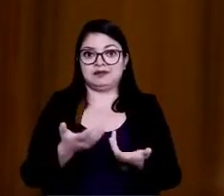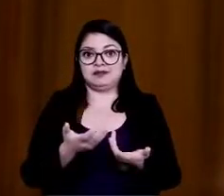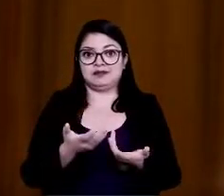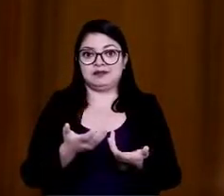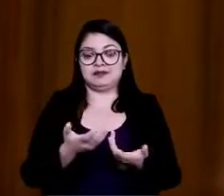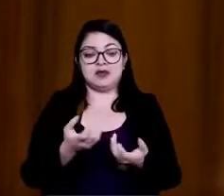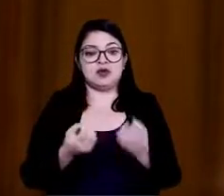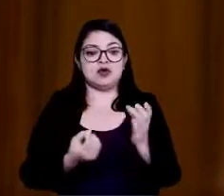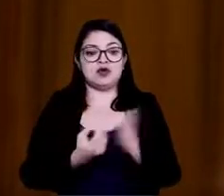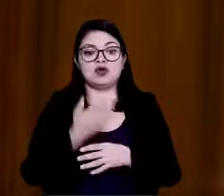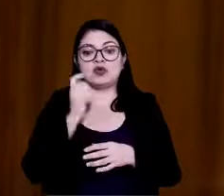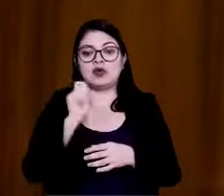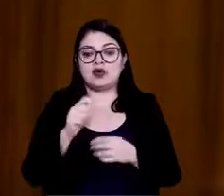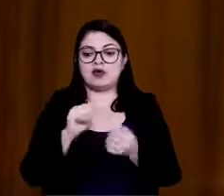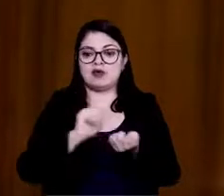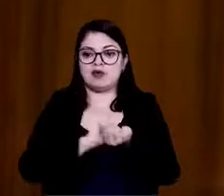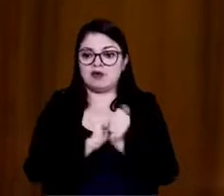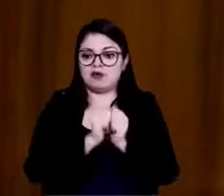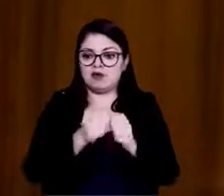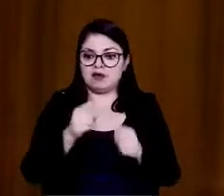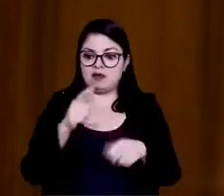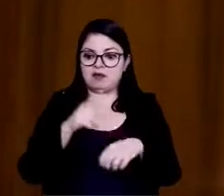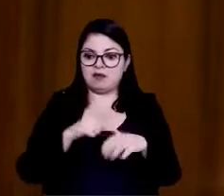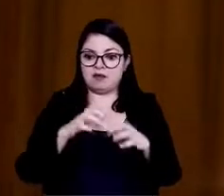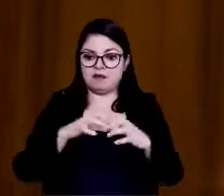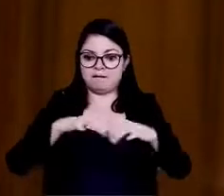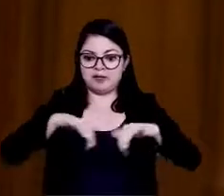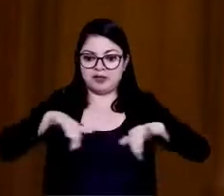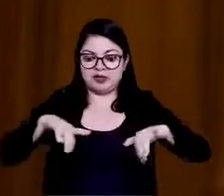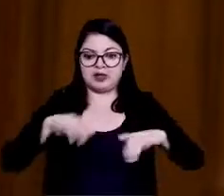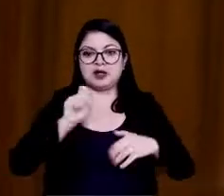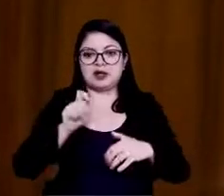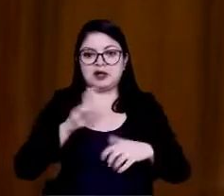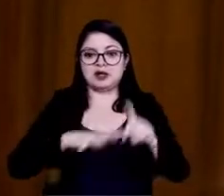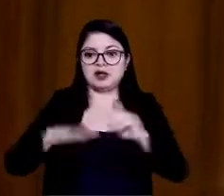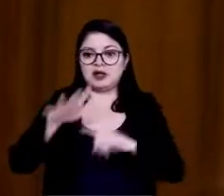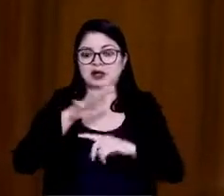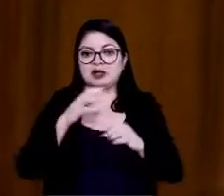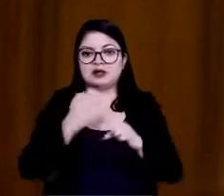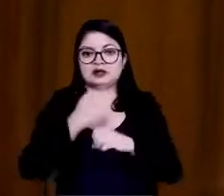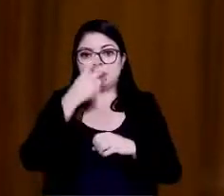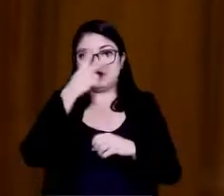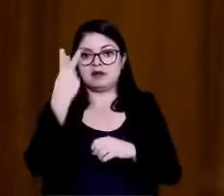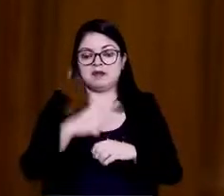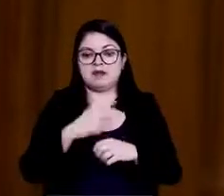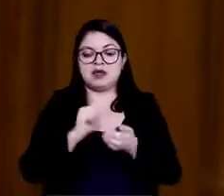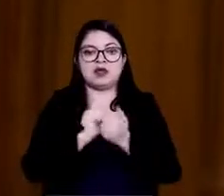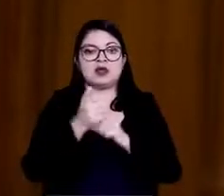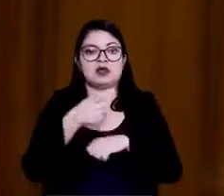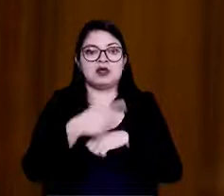creó un nuevo socavón y sí afectó a la sociedad mexiquense. Además,